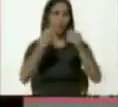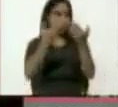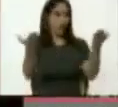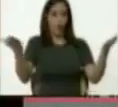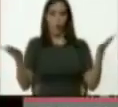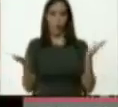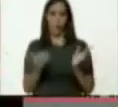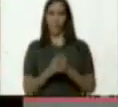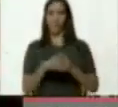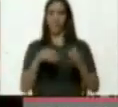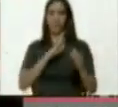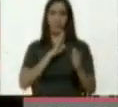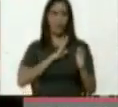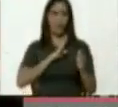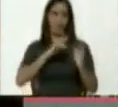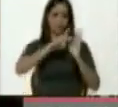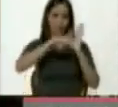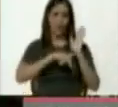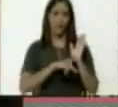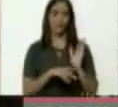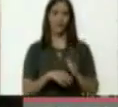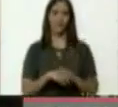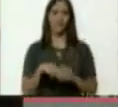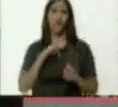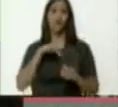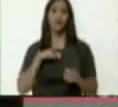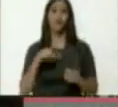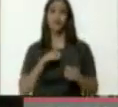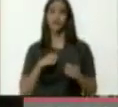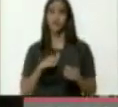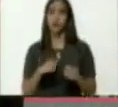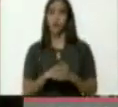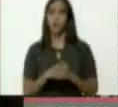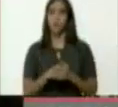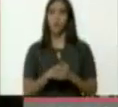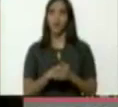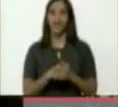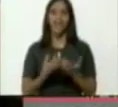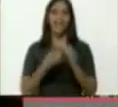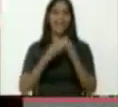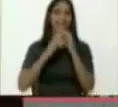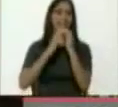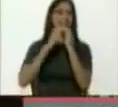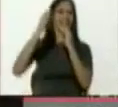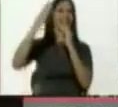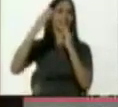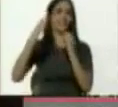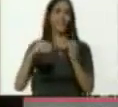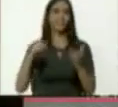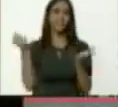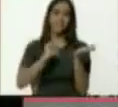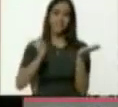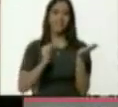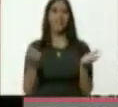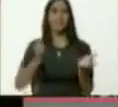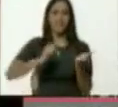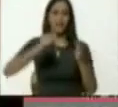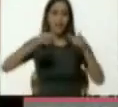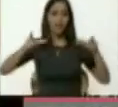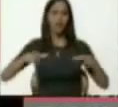de todo este programa. ¿Ah? Nosotros somos el eco distorsionado del mazo dando. Le picamos la torta, ¿cuál es el